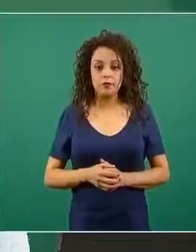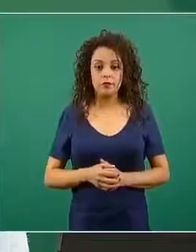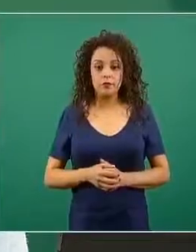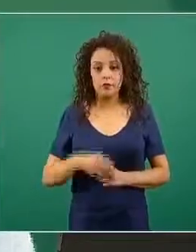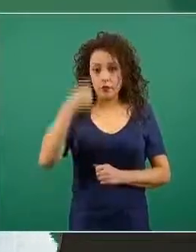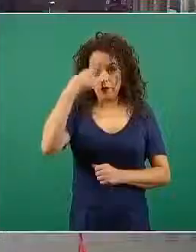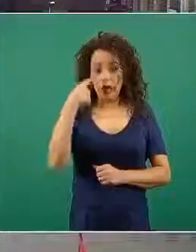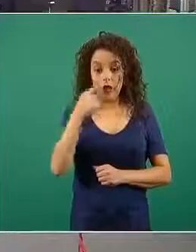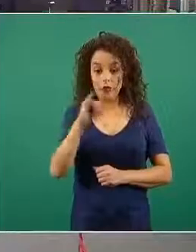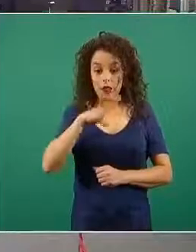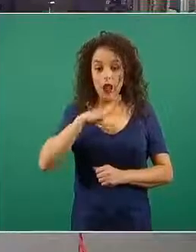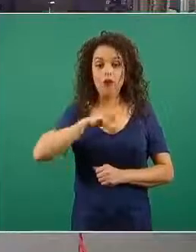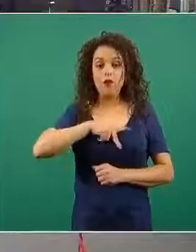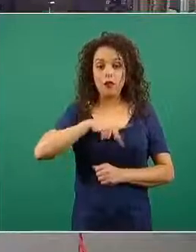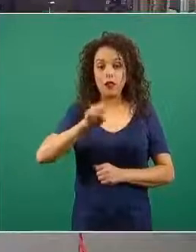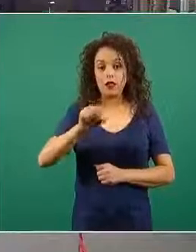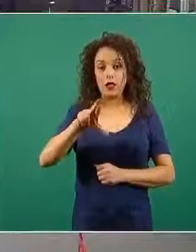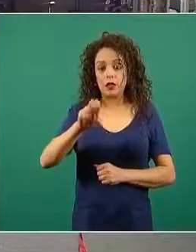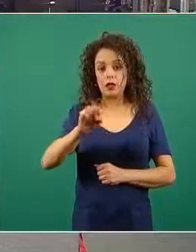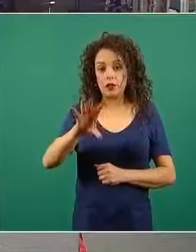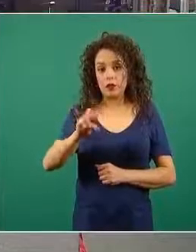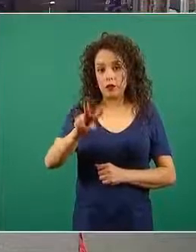contra el virus SARS-CoV-2.